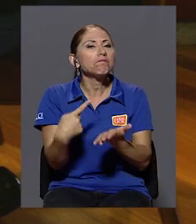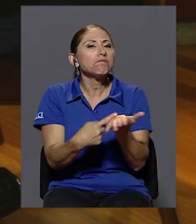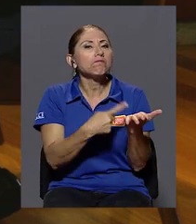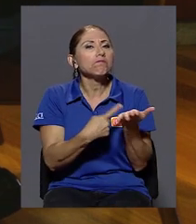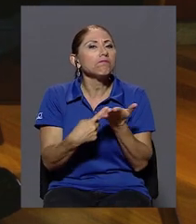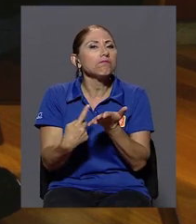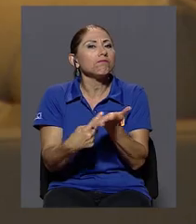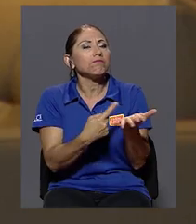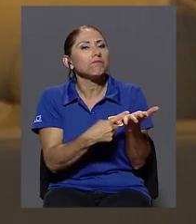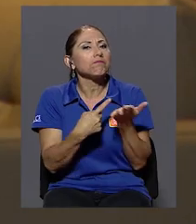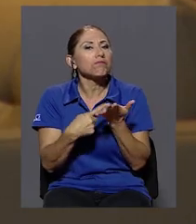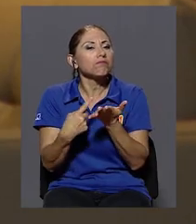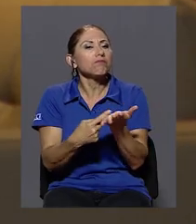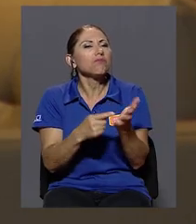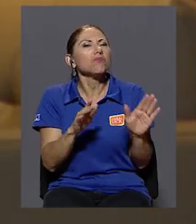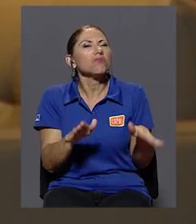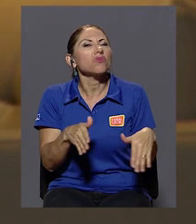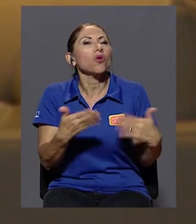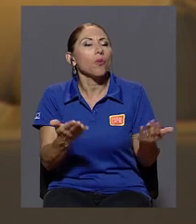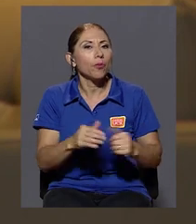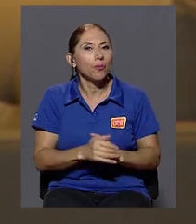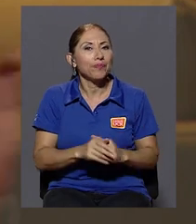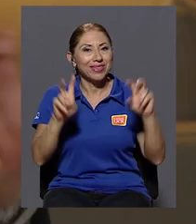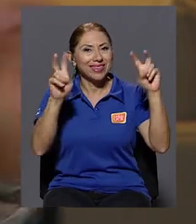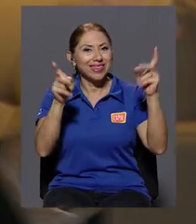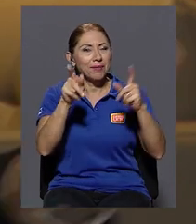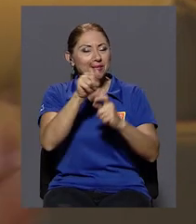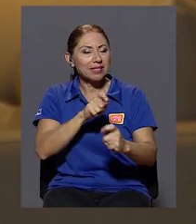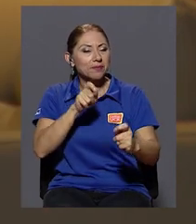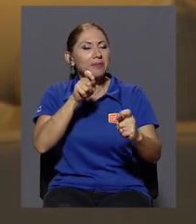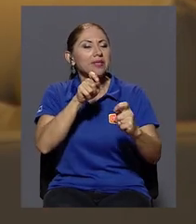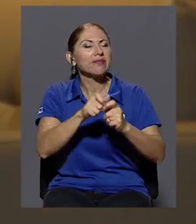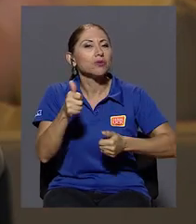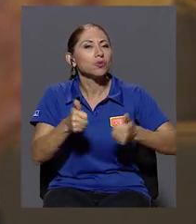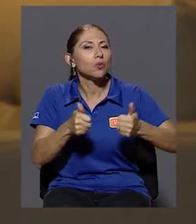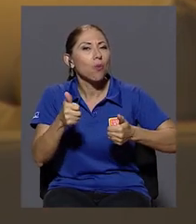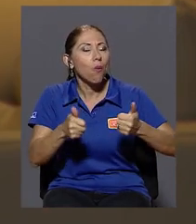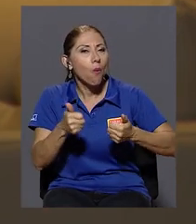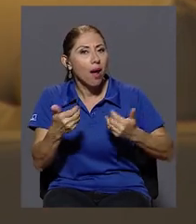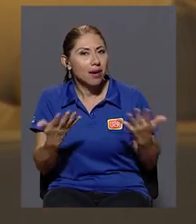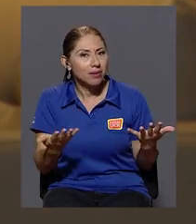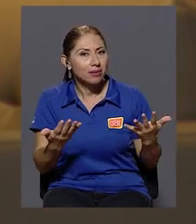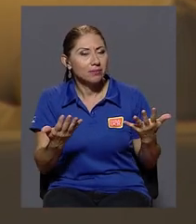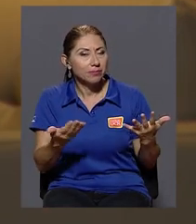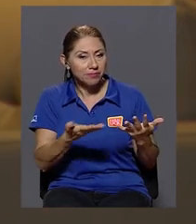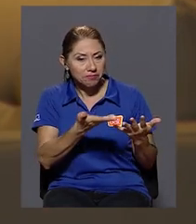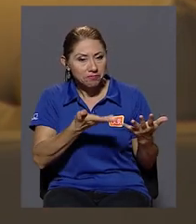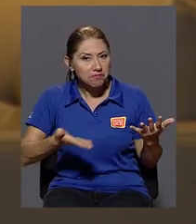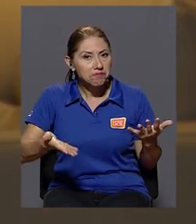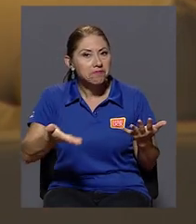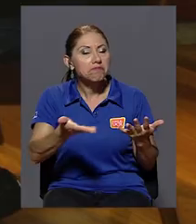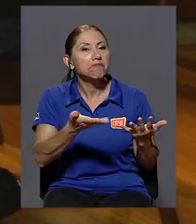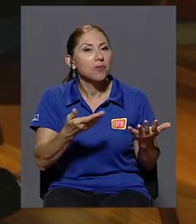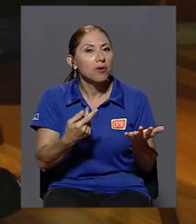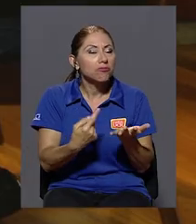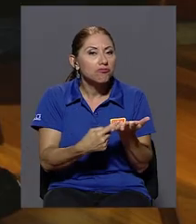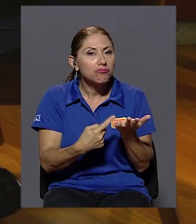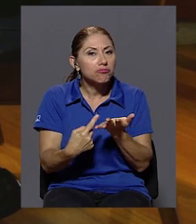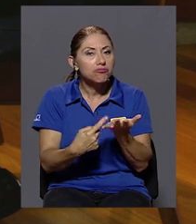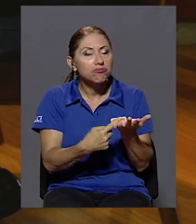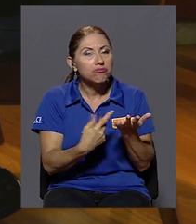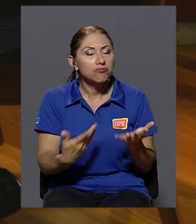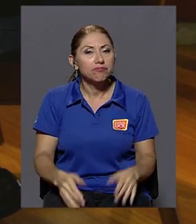fue esta discusión llevada a cabo y qué temas específicos dentro de esta perspectiva amplia